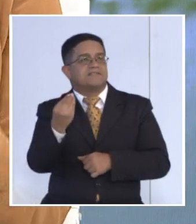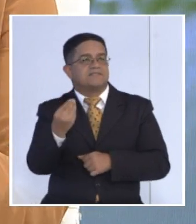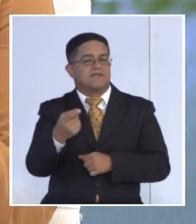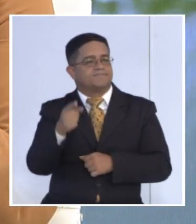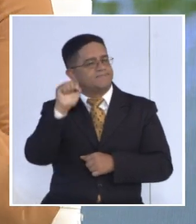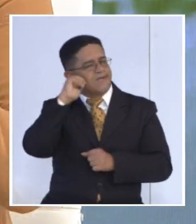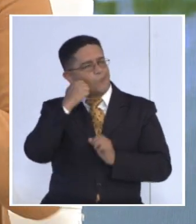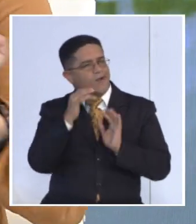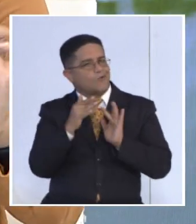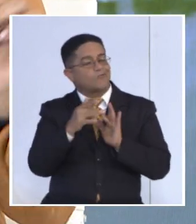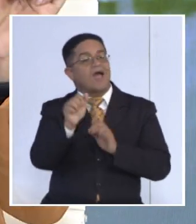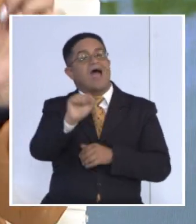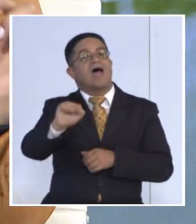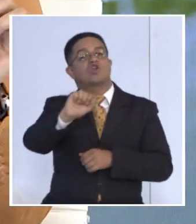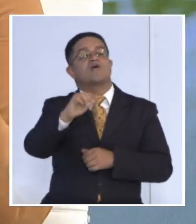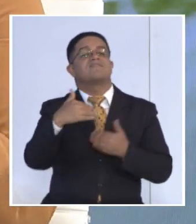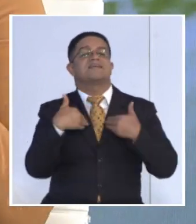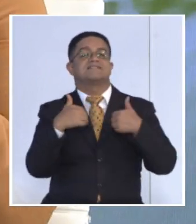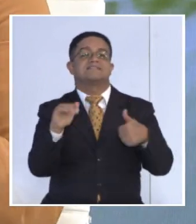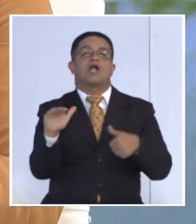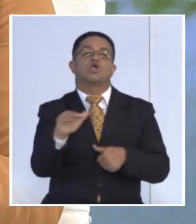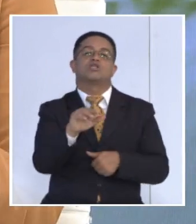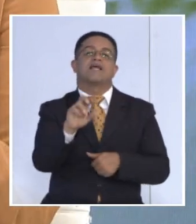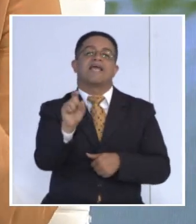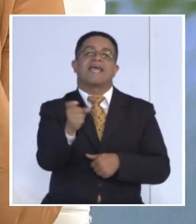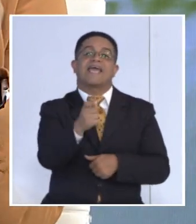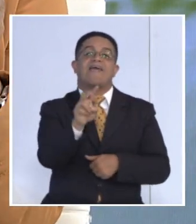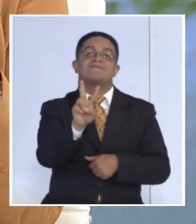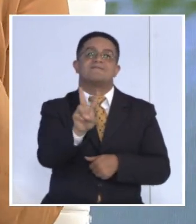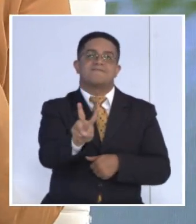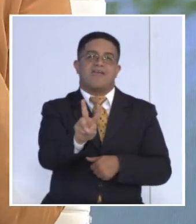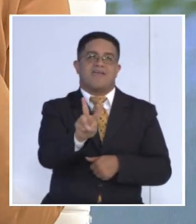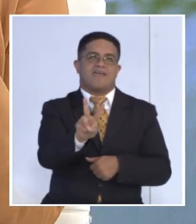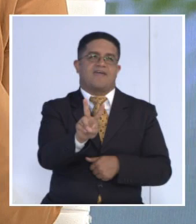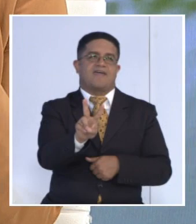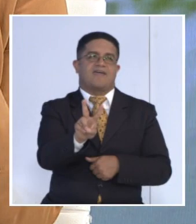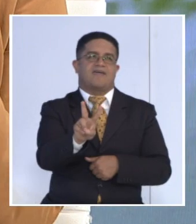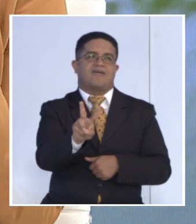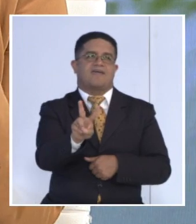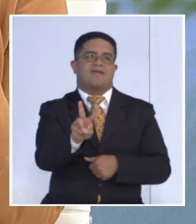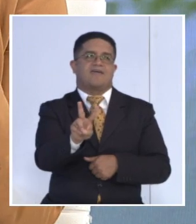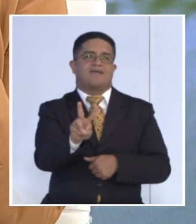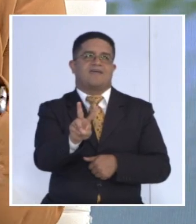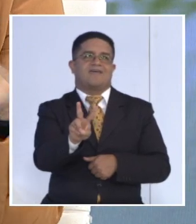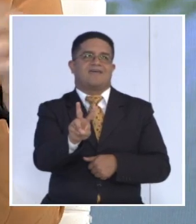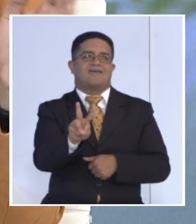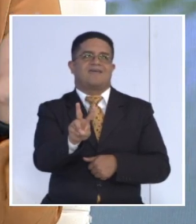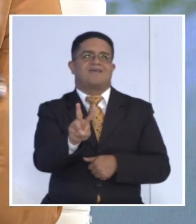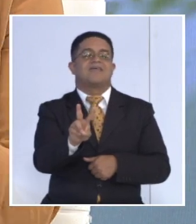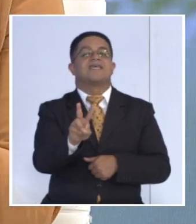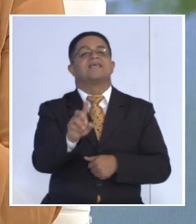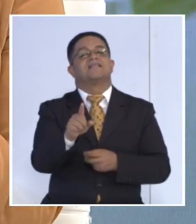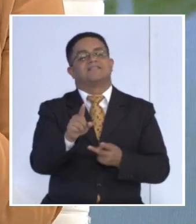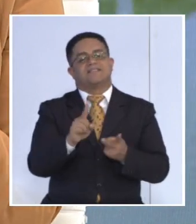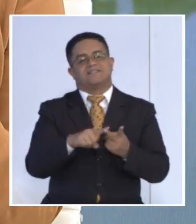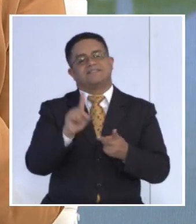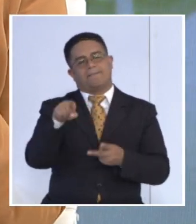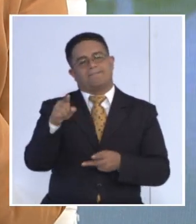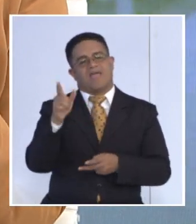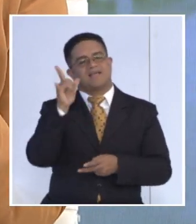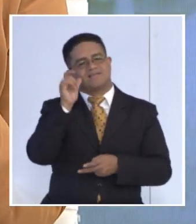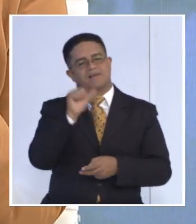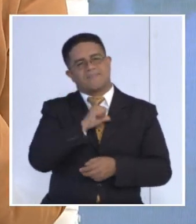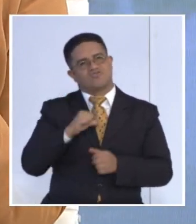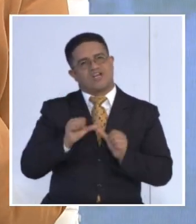cuentas, @salud_gb, G de Venezuela, y B de Venezuela, así lo quise decir, y @Daniela J.